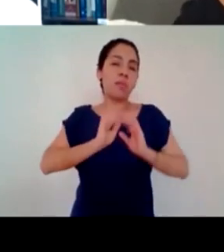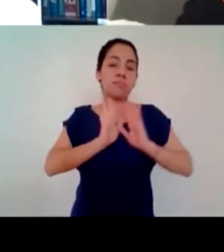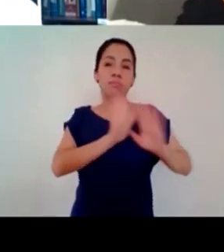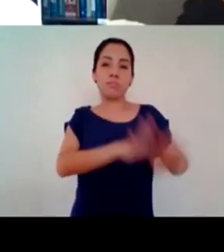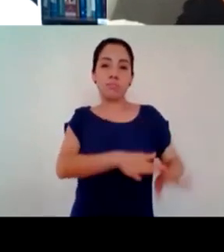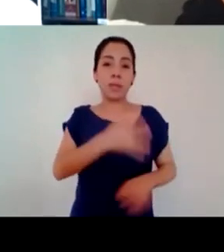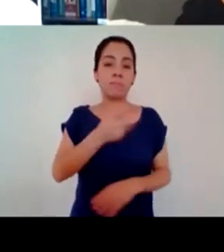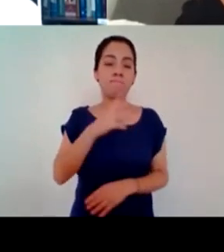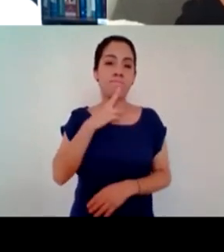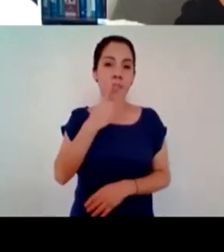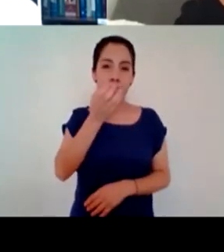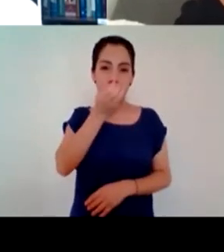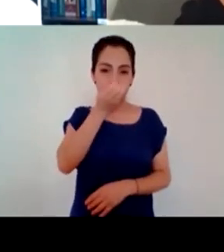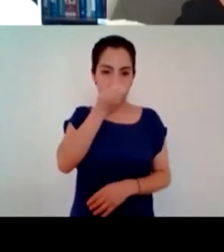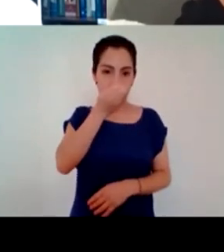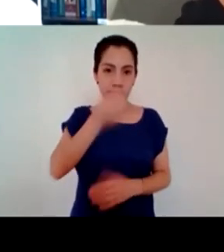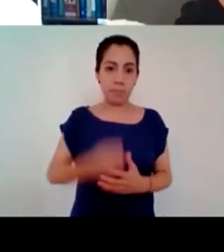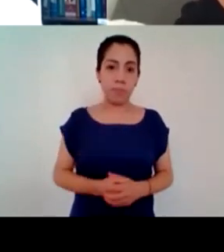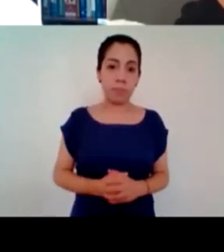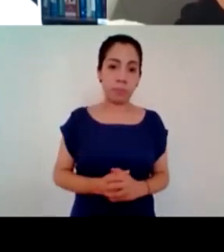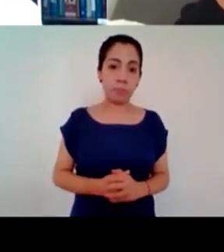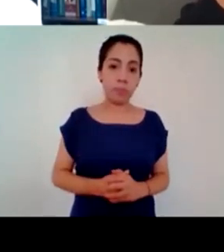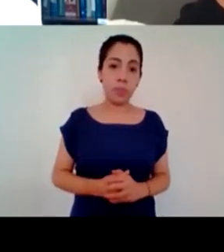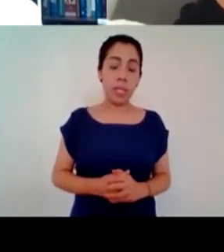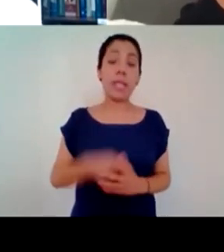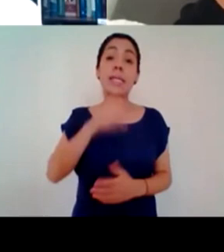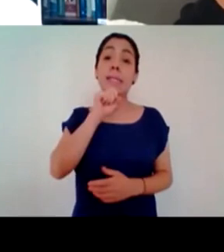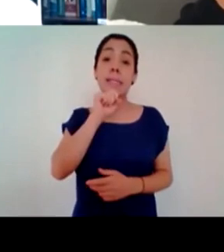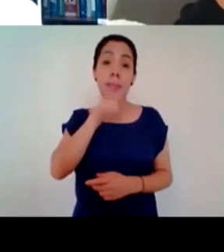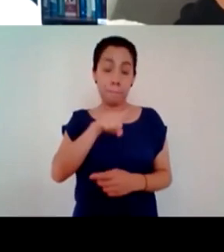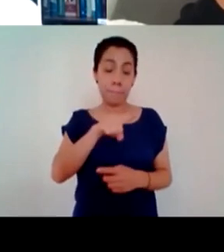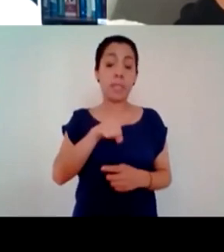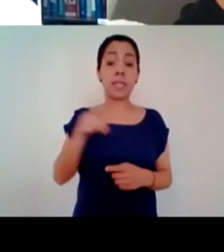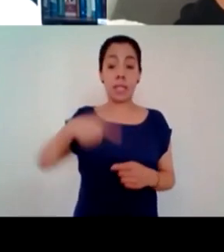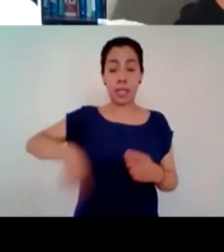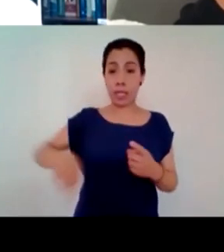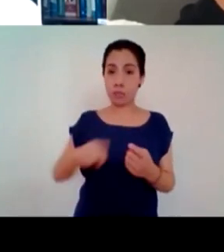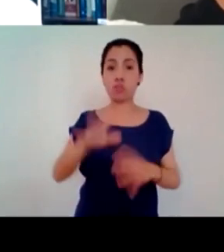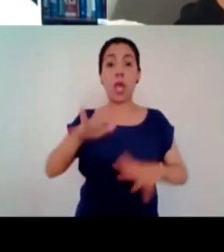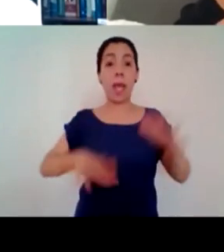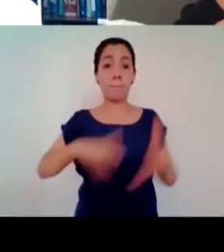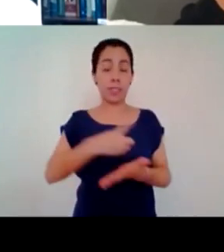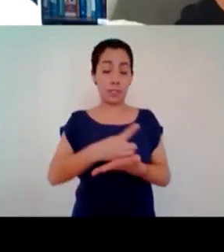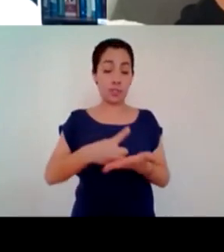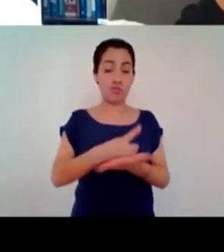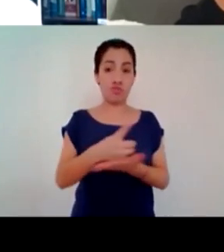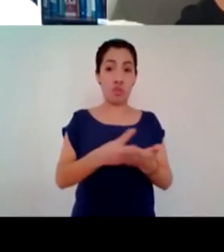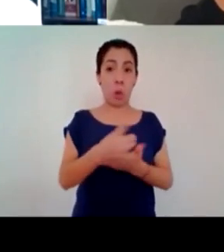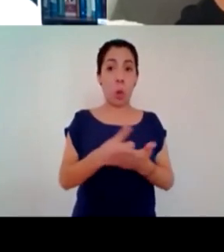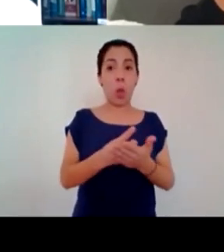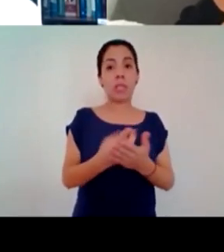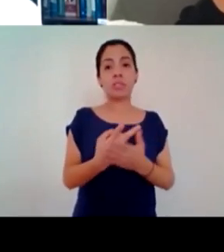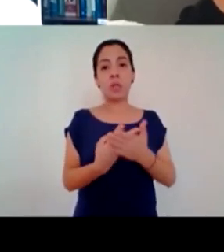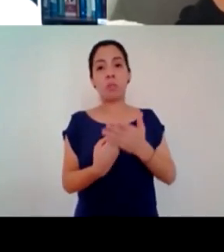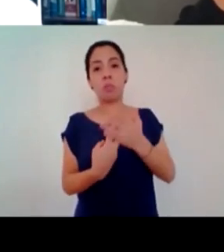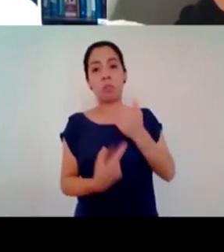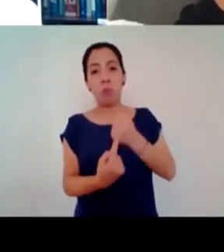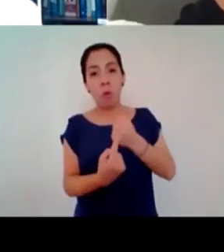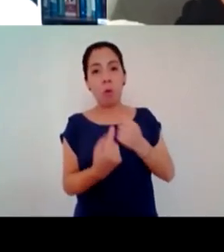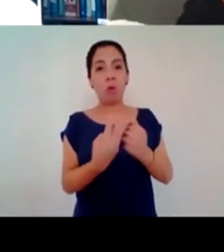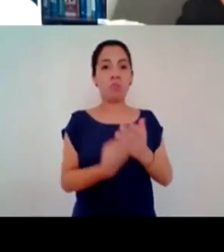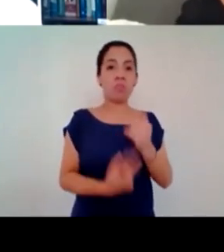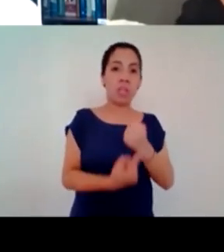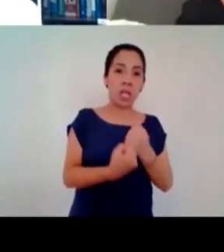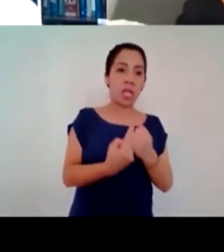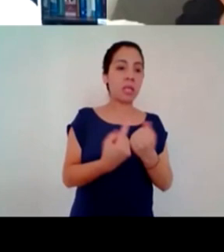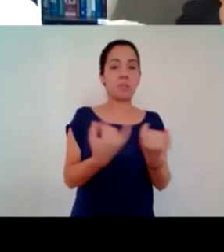usan más de una droga a la misma vez. Y esto también es muy fuerte porque estamos hablando de una etapa